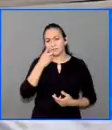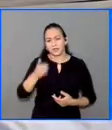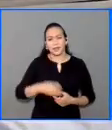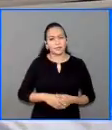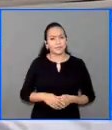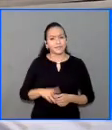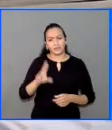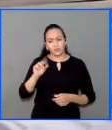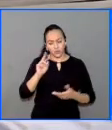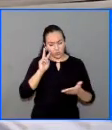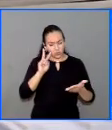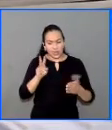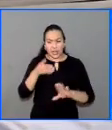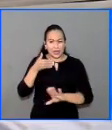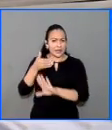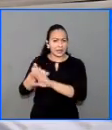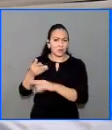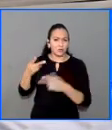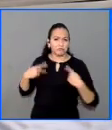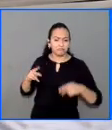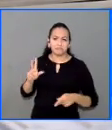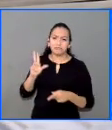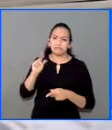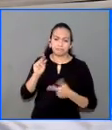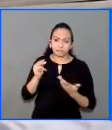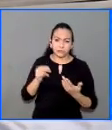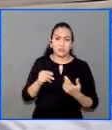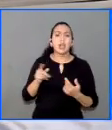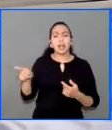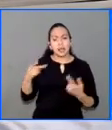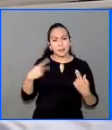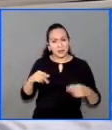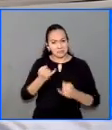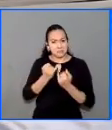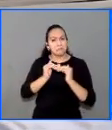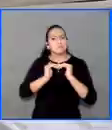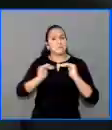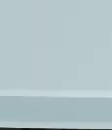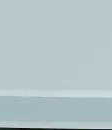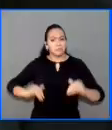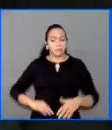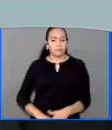afectación al principio de equidad en la contienda.